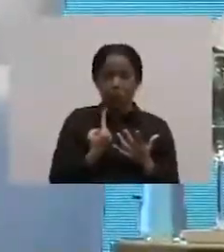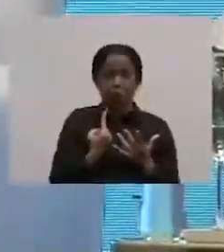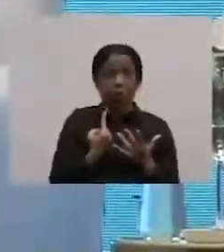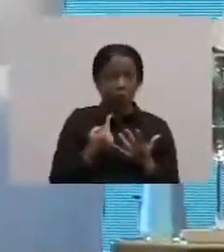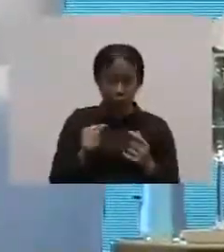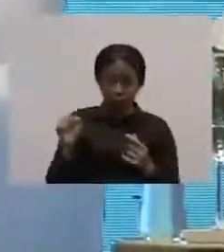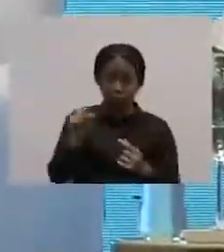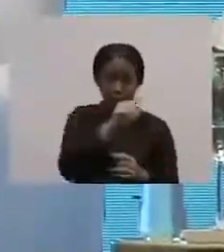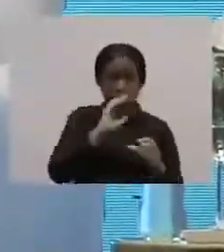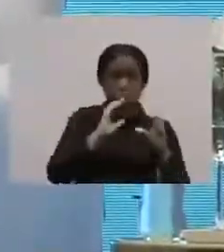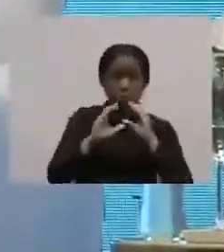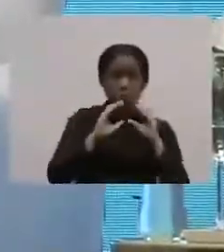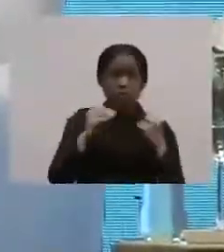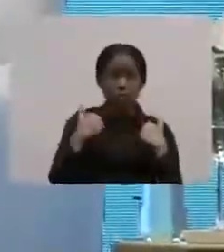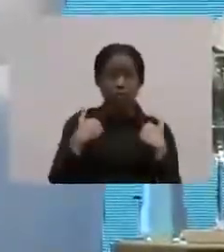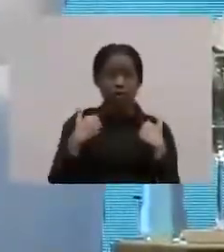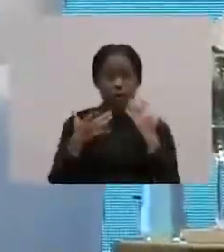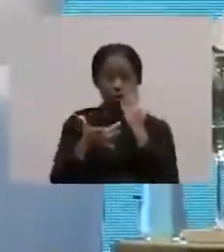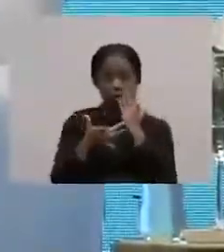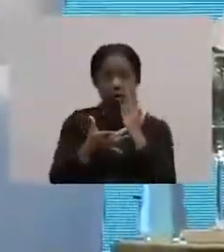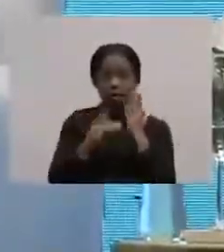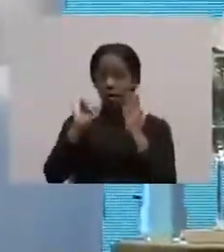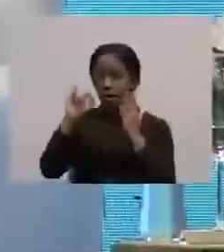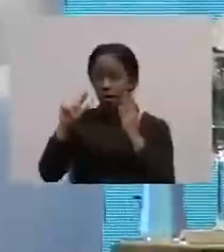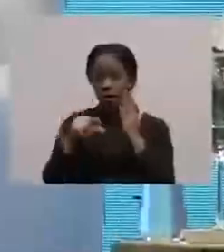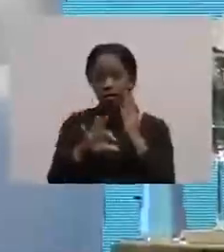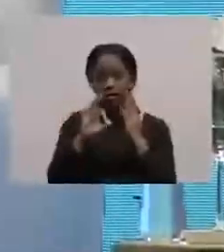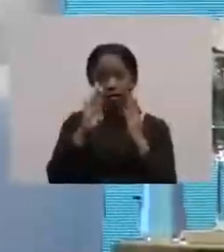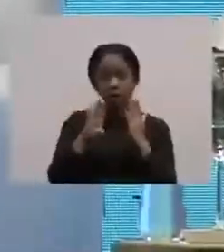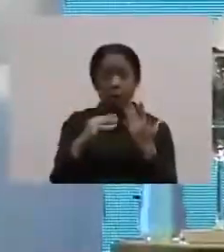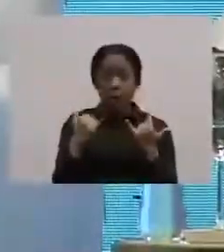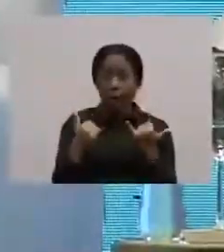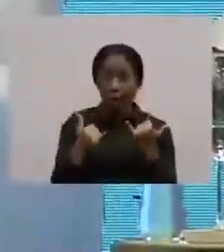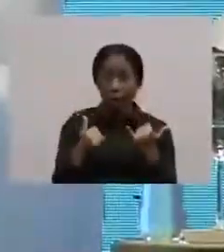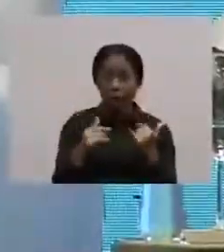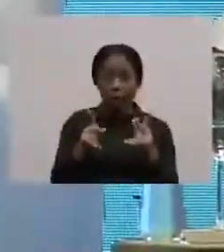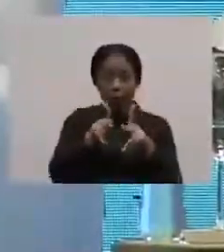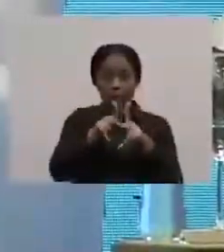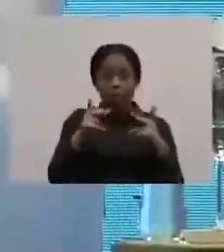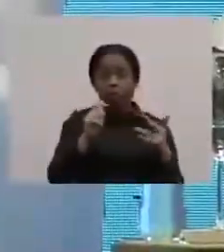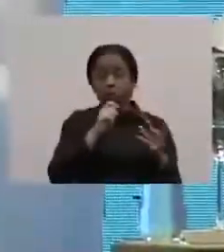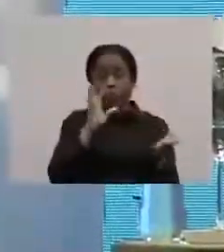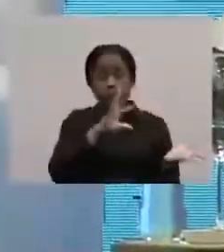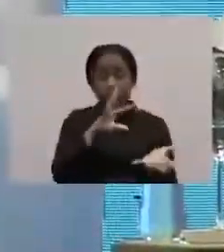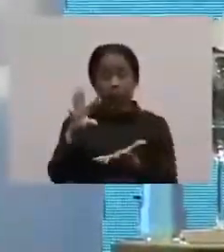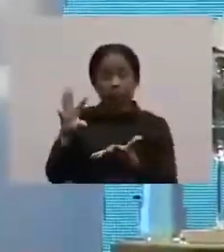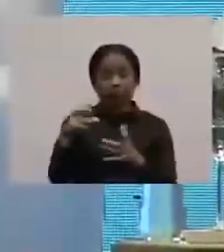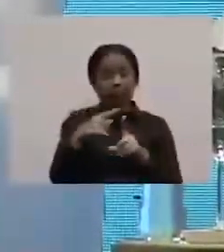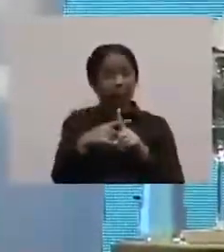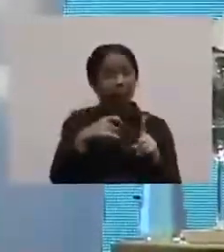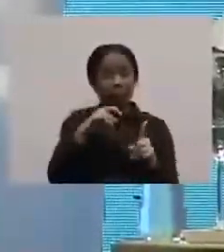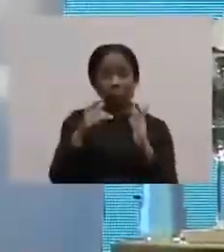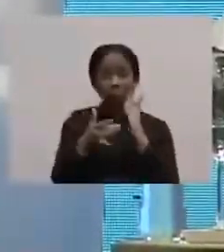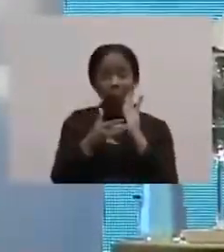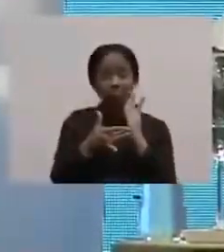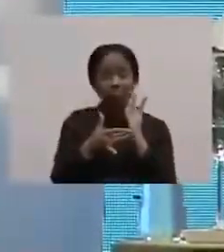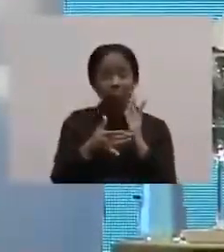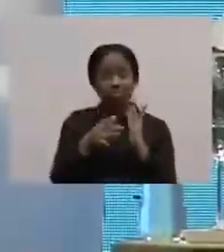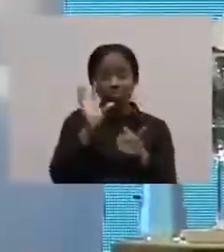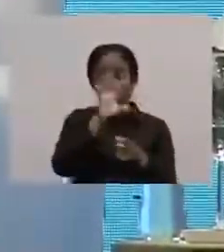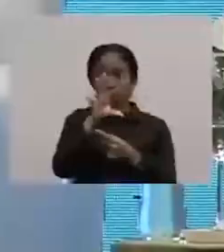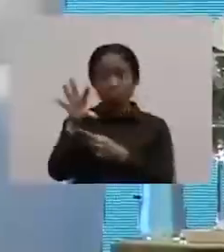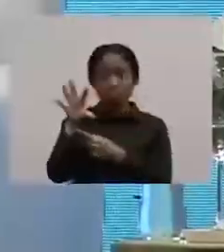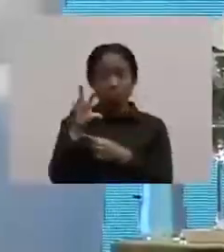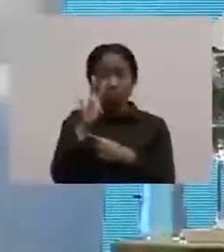Instagram. Todos los medios hoy transmitimos incluso en vivo. Ya hoy todos los medios somos televisión